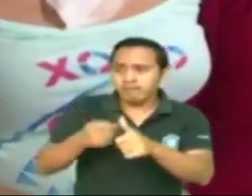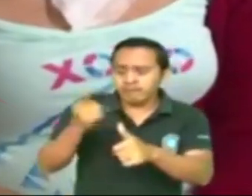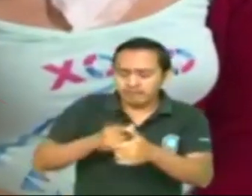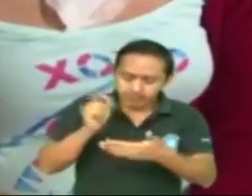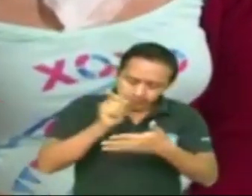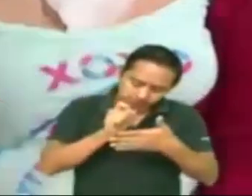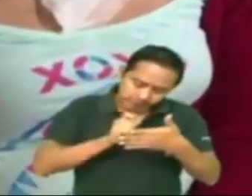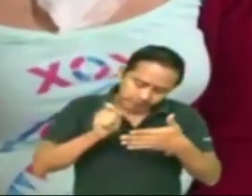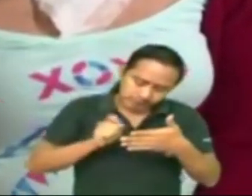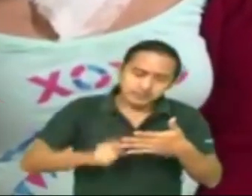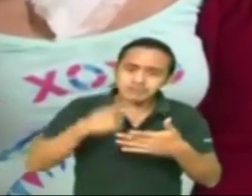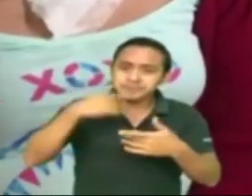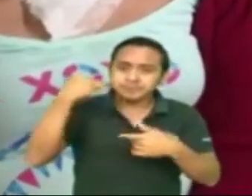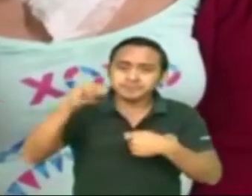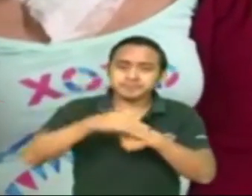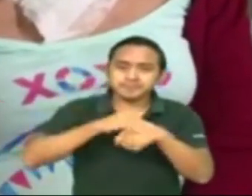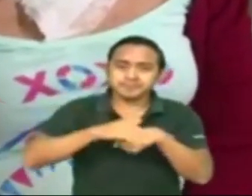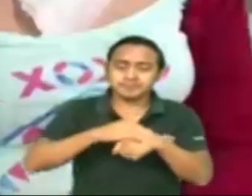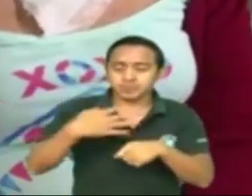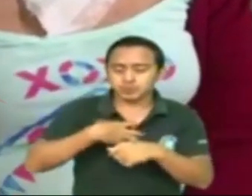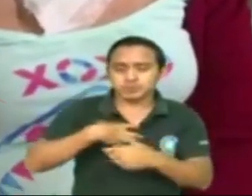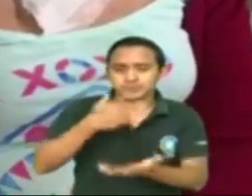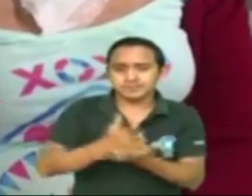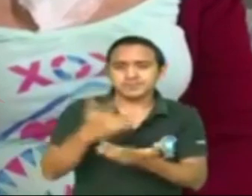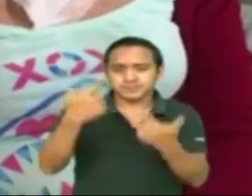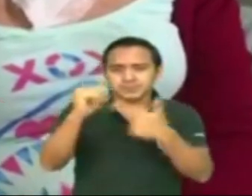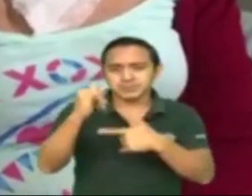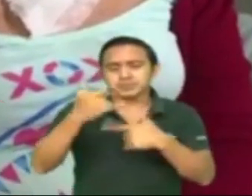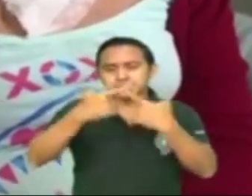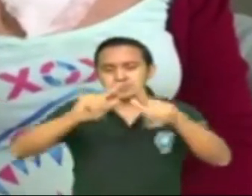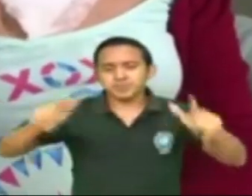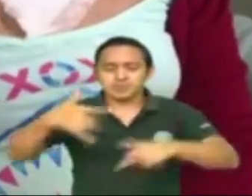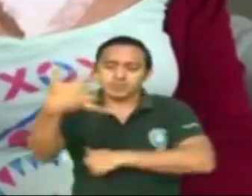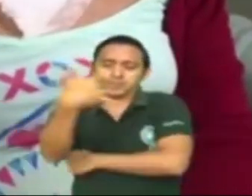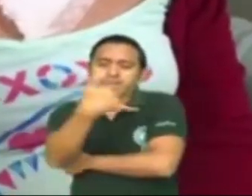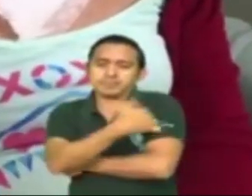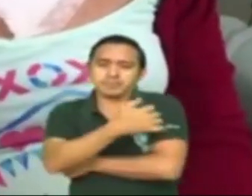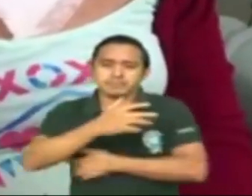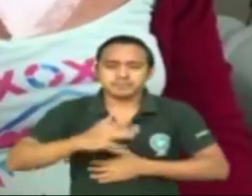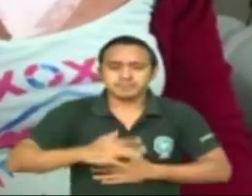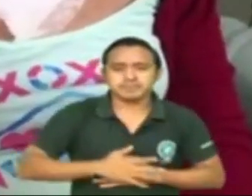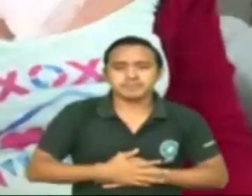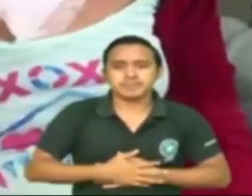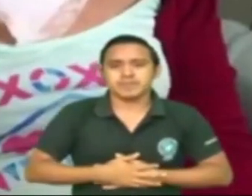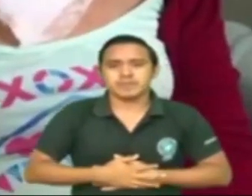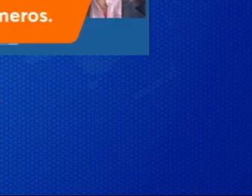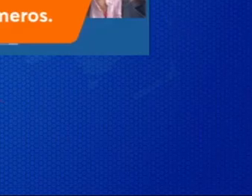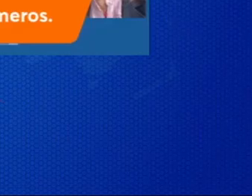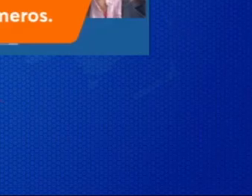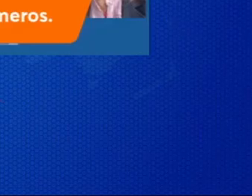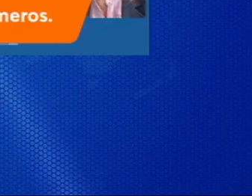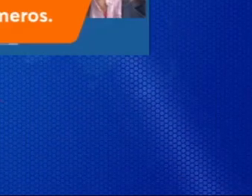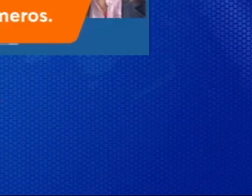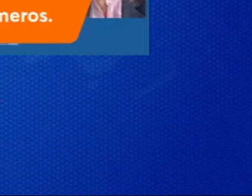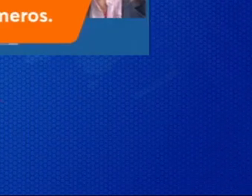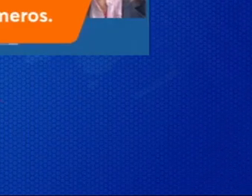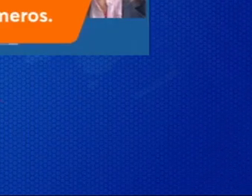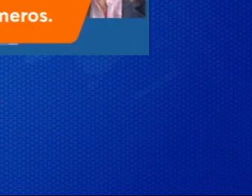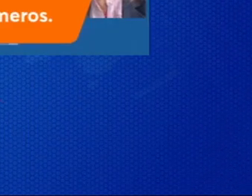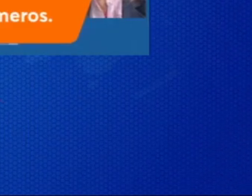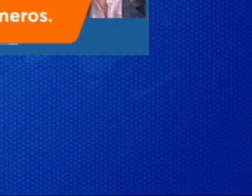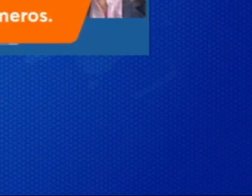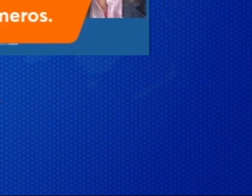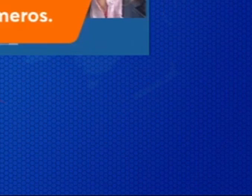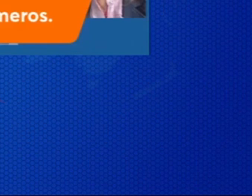humanidad. La pandemia por COVID-19 cambió las políticas y el futuro de las discusiones en